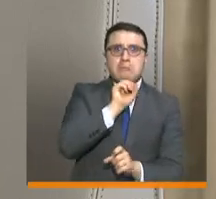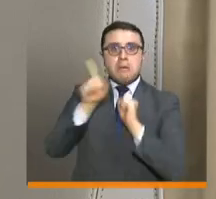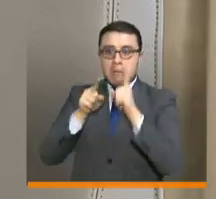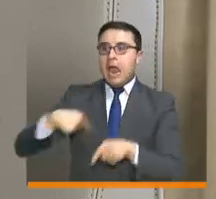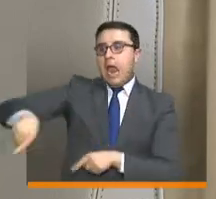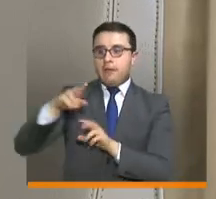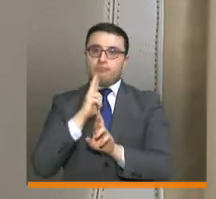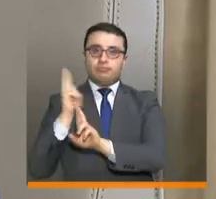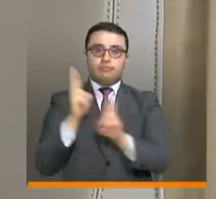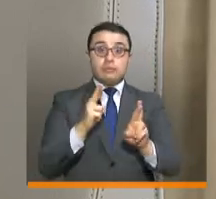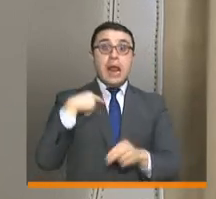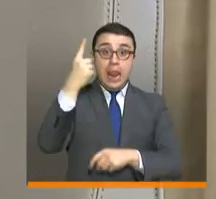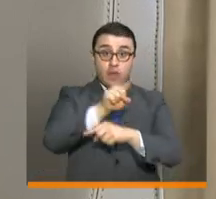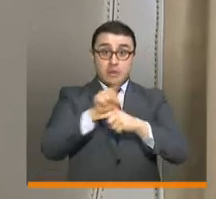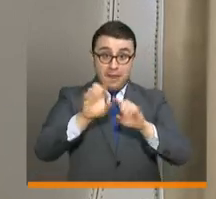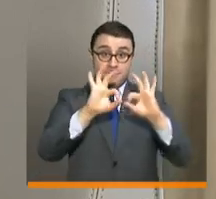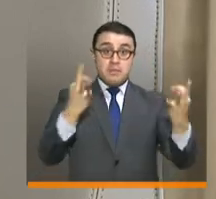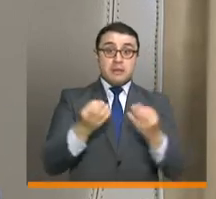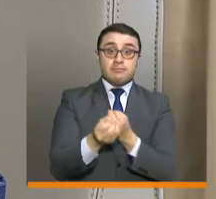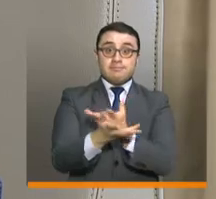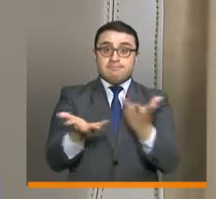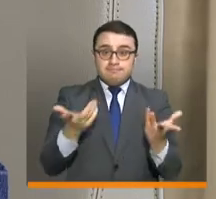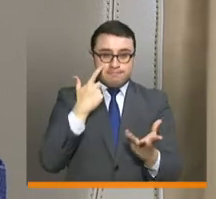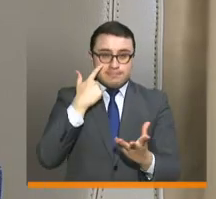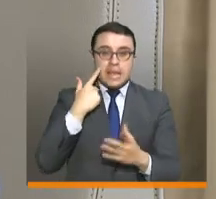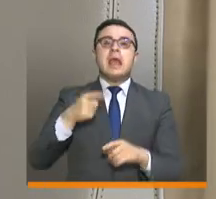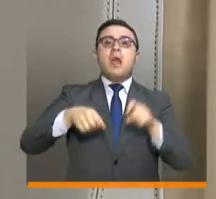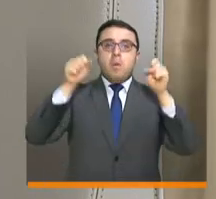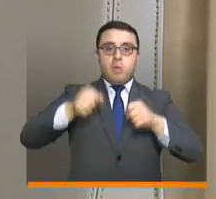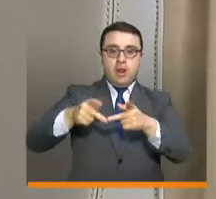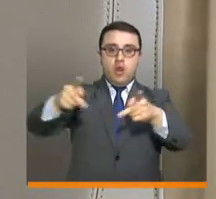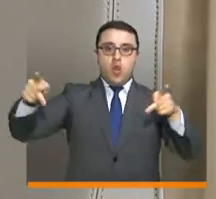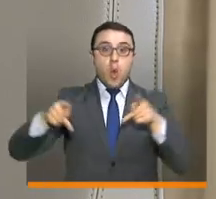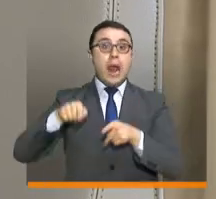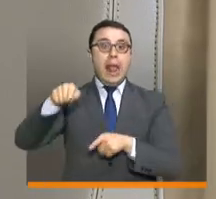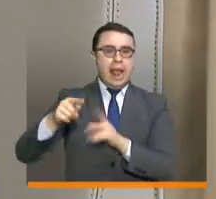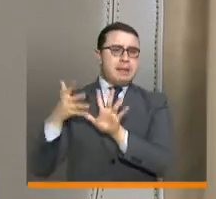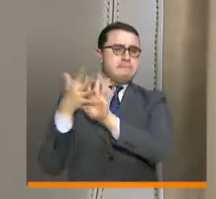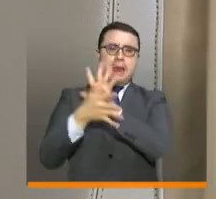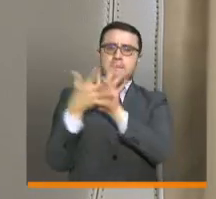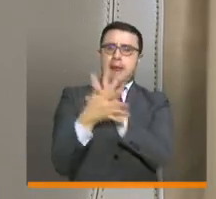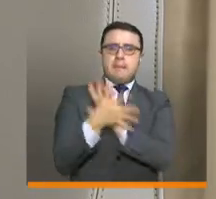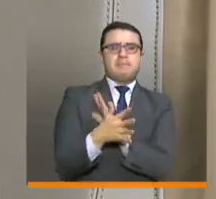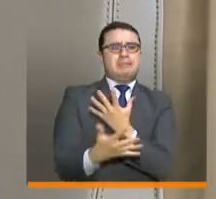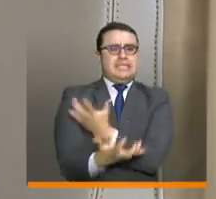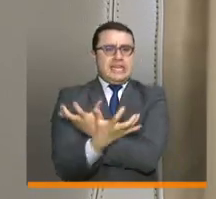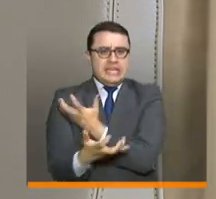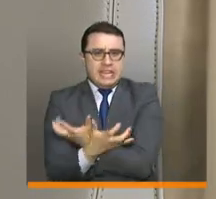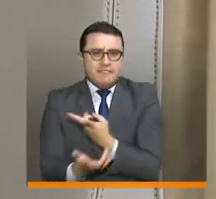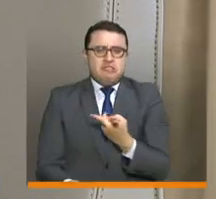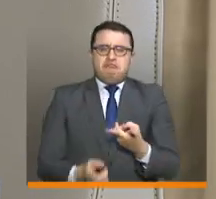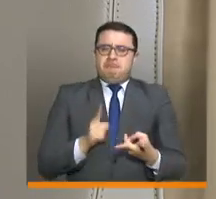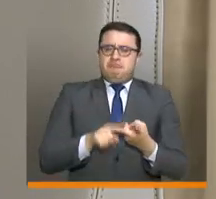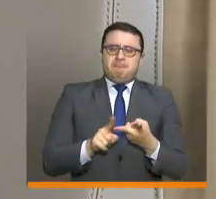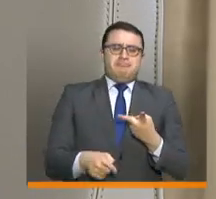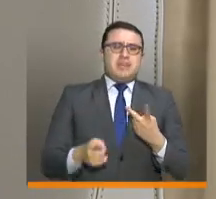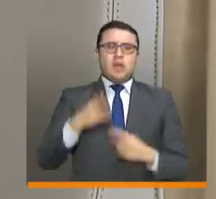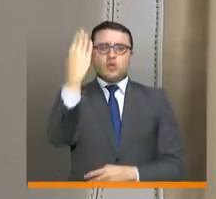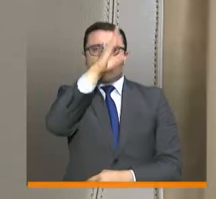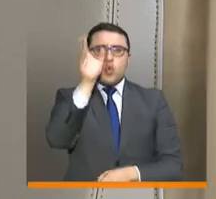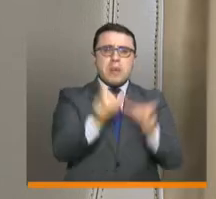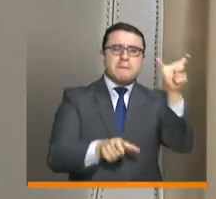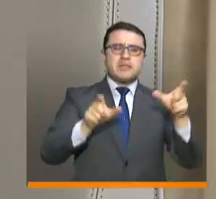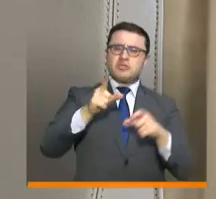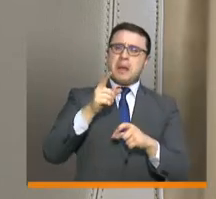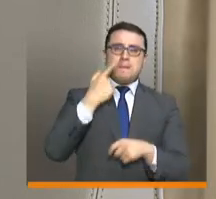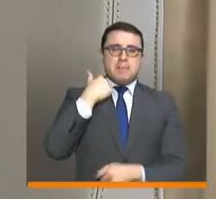todas las familias, tenemos un micrositio, presidente, habilitado con mucha información de carácter científico, cercana también a las dudas que tienen los